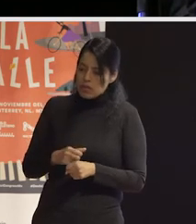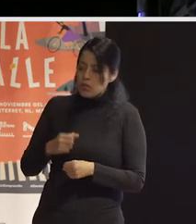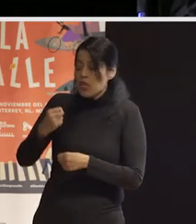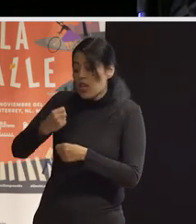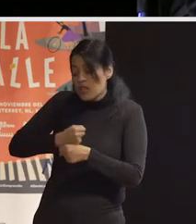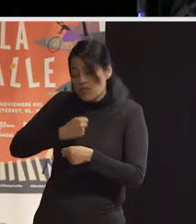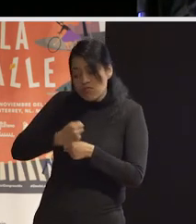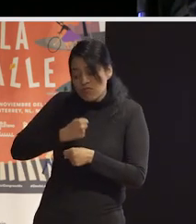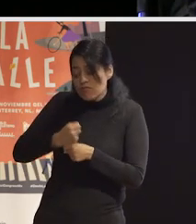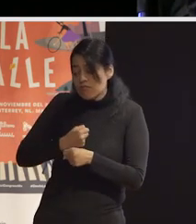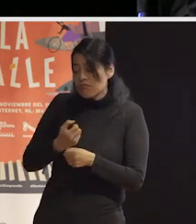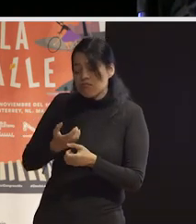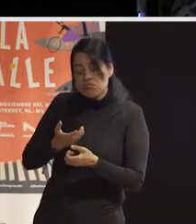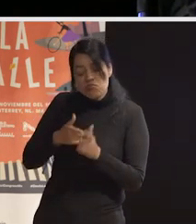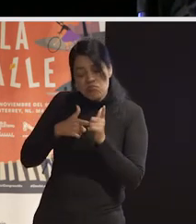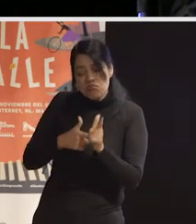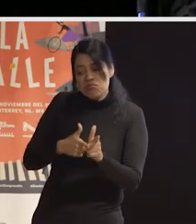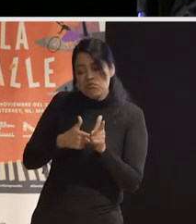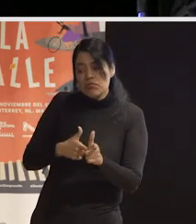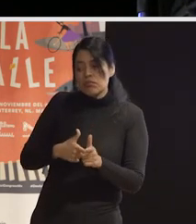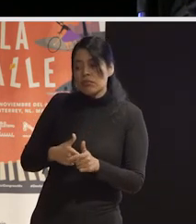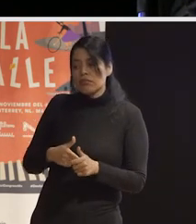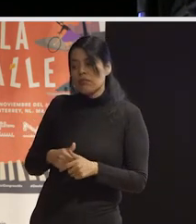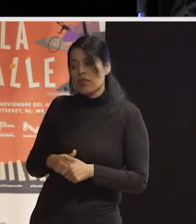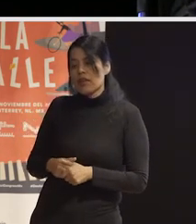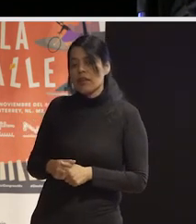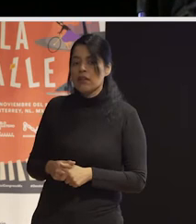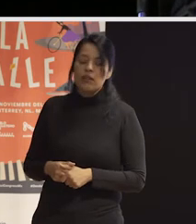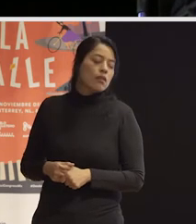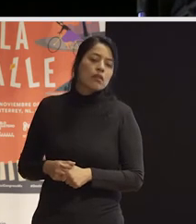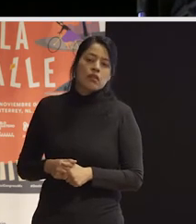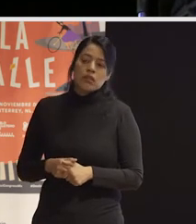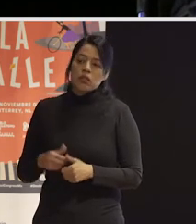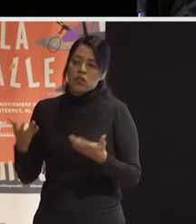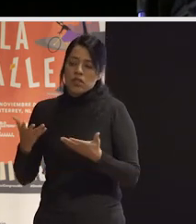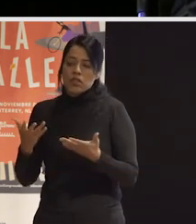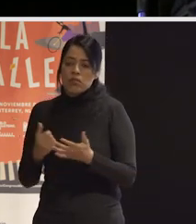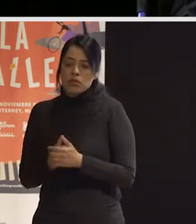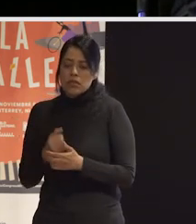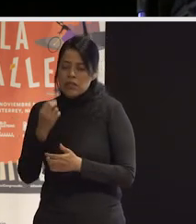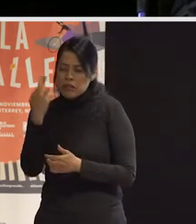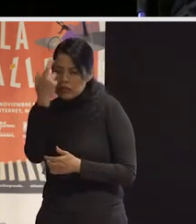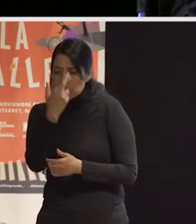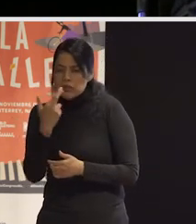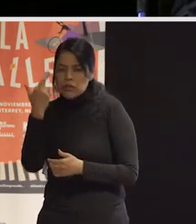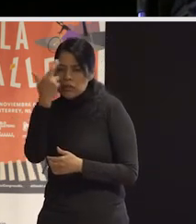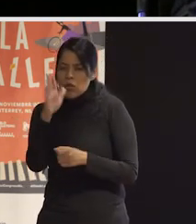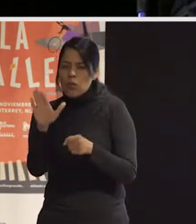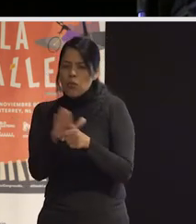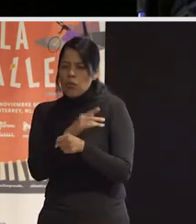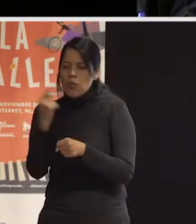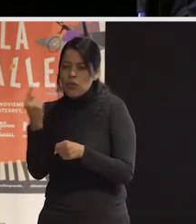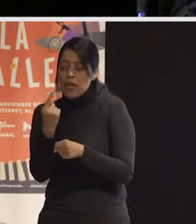práctica constante y una de las de lo que estamos haciendo es analizar porque